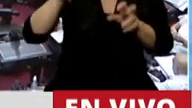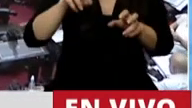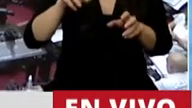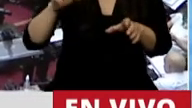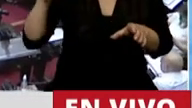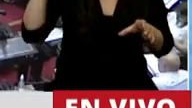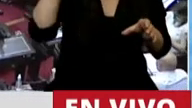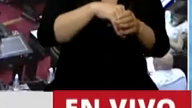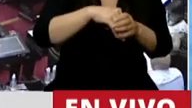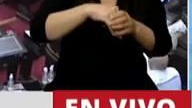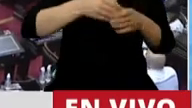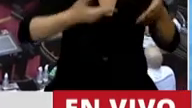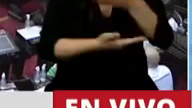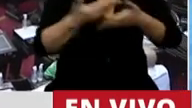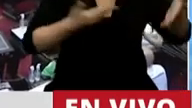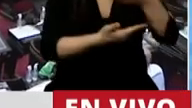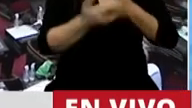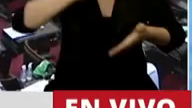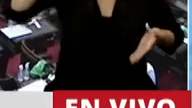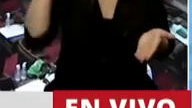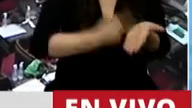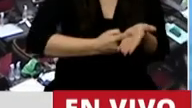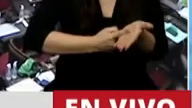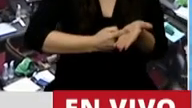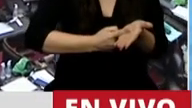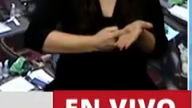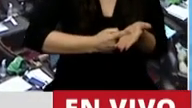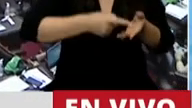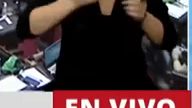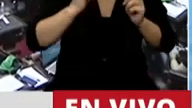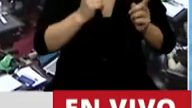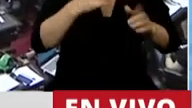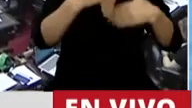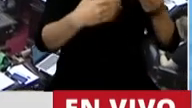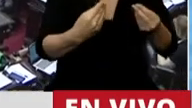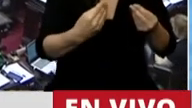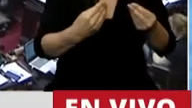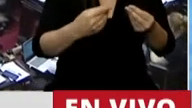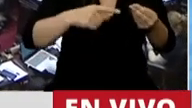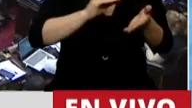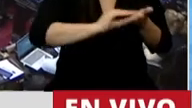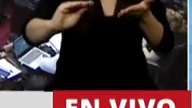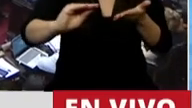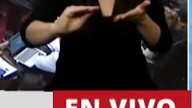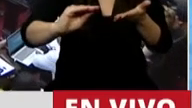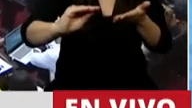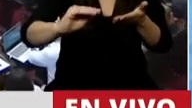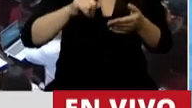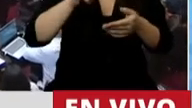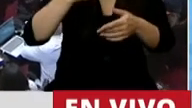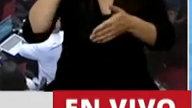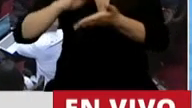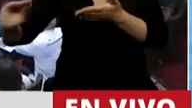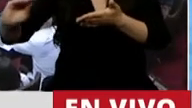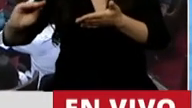cuerpos orgánicos, tomar una decisión y mandatar a quienes somos sus diputados, sus